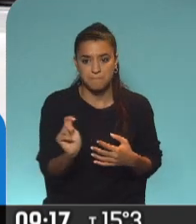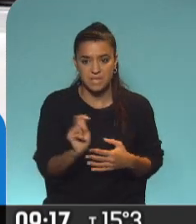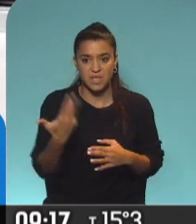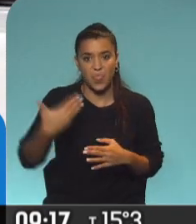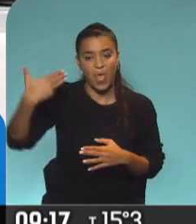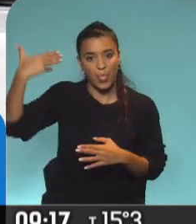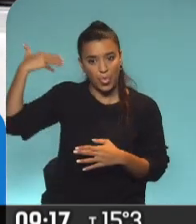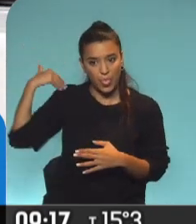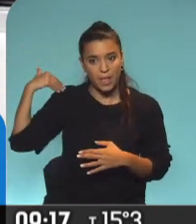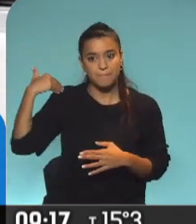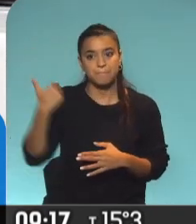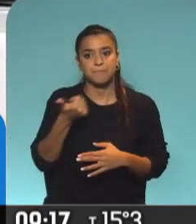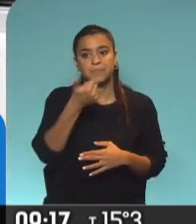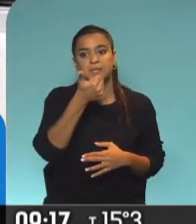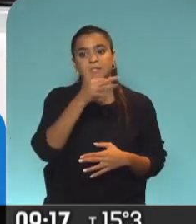que